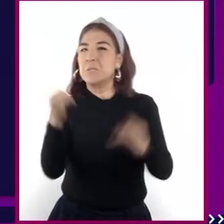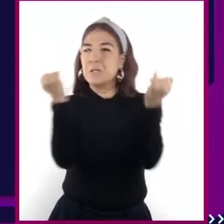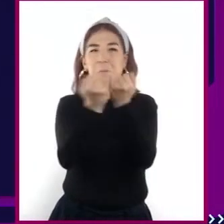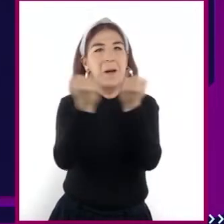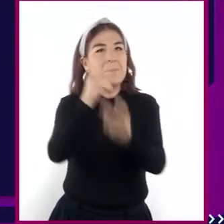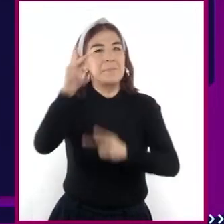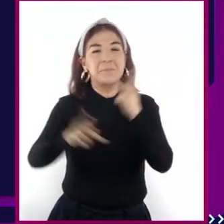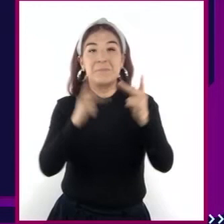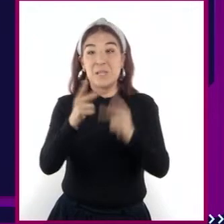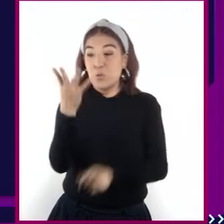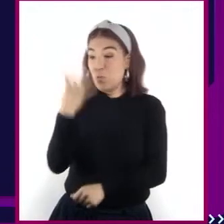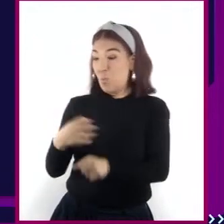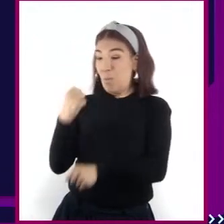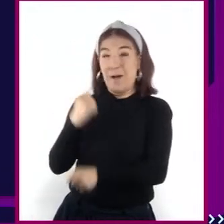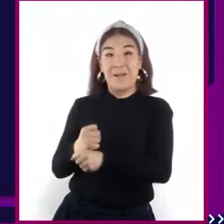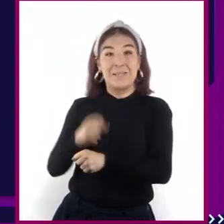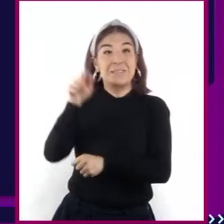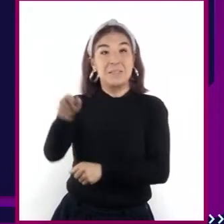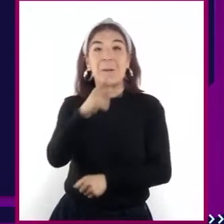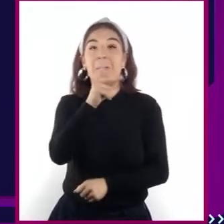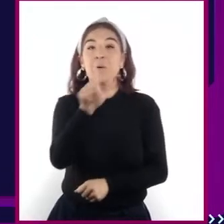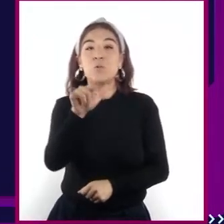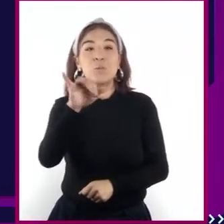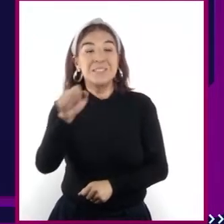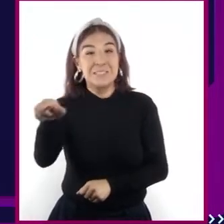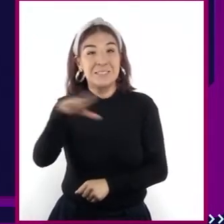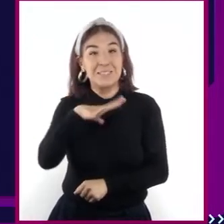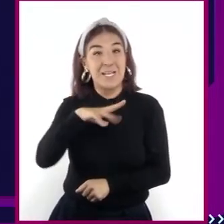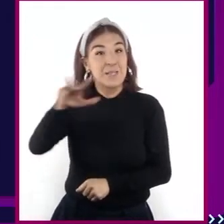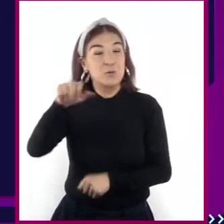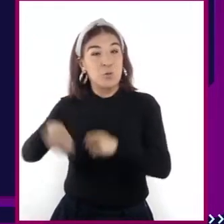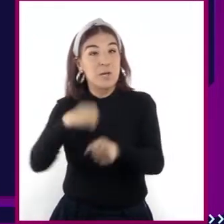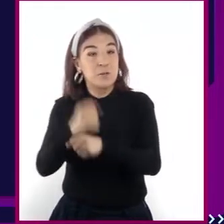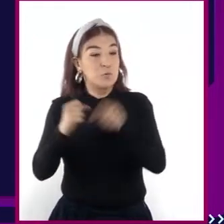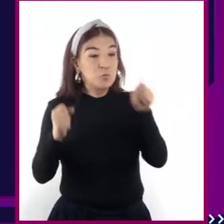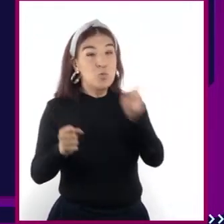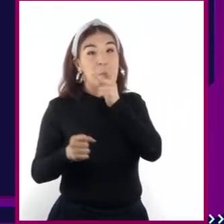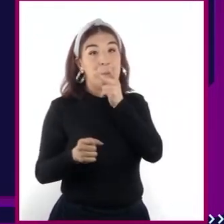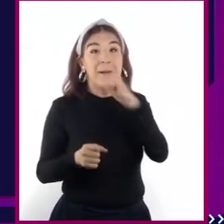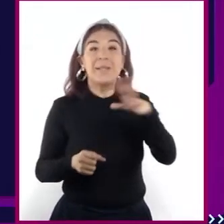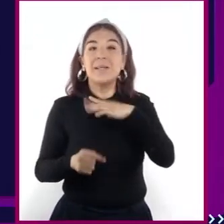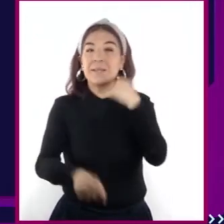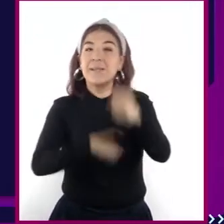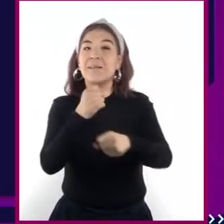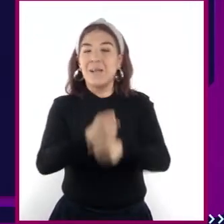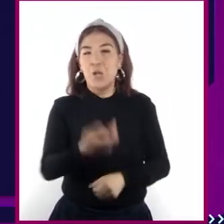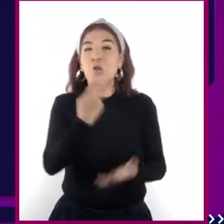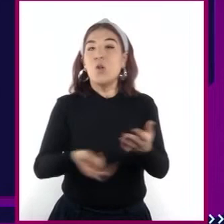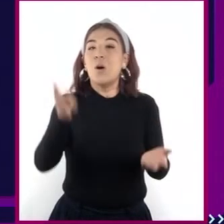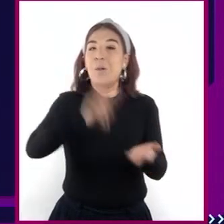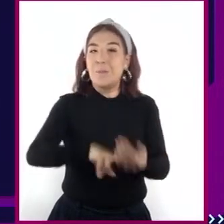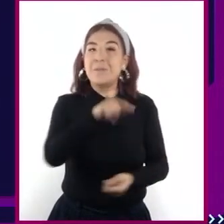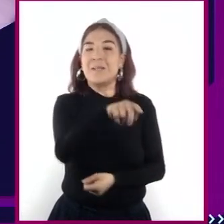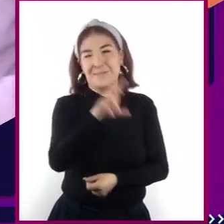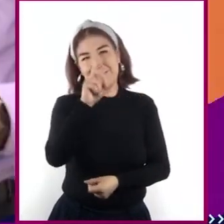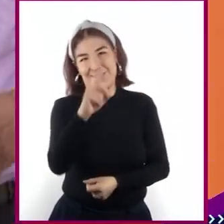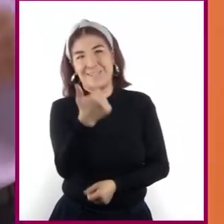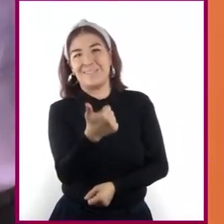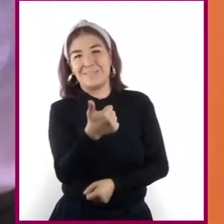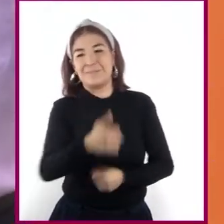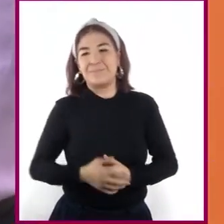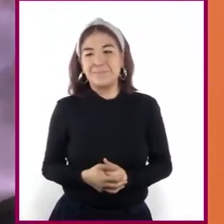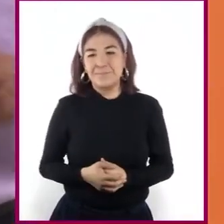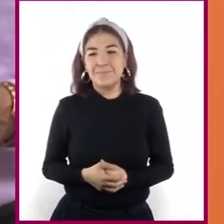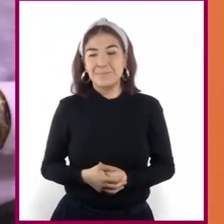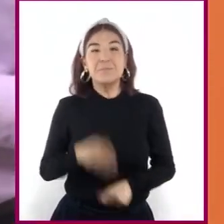decir, hace 4 años cuando Luis tenía 18 años, la edad de su papá era el doble, 36.